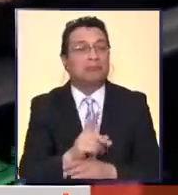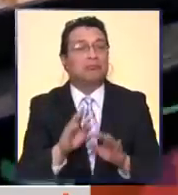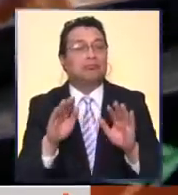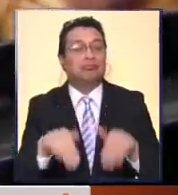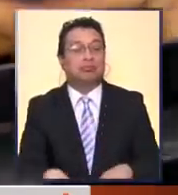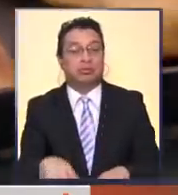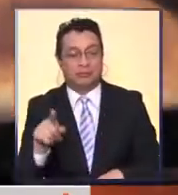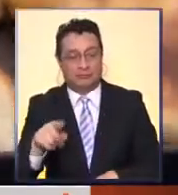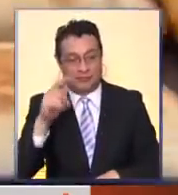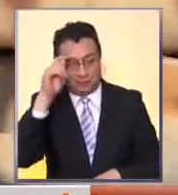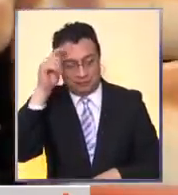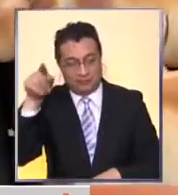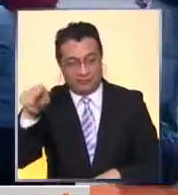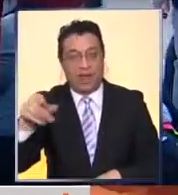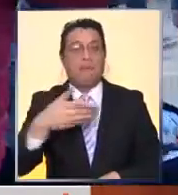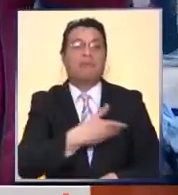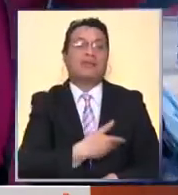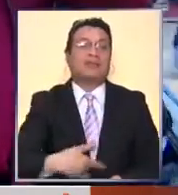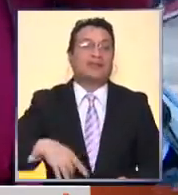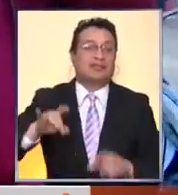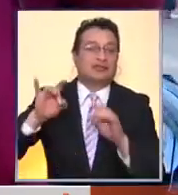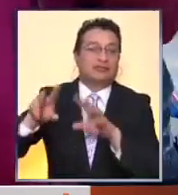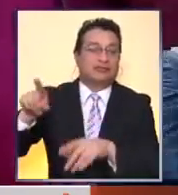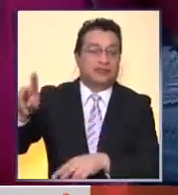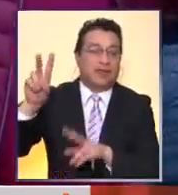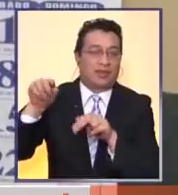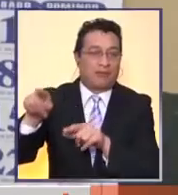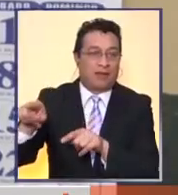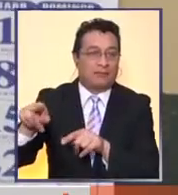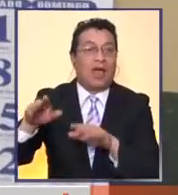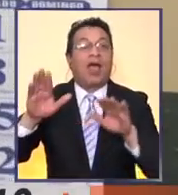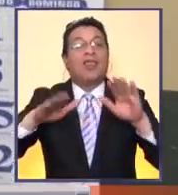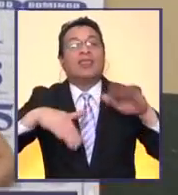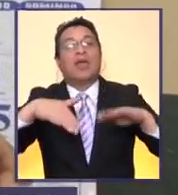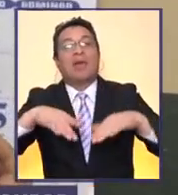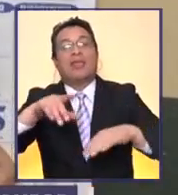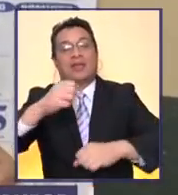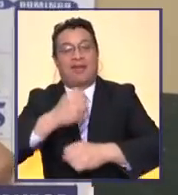iniciativa exclusiva del presidente. Dependerá entonces de cada trabajador